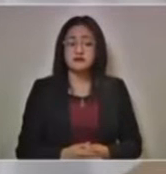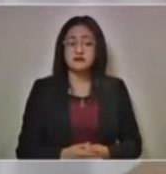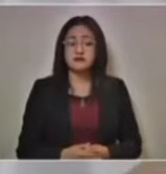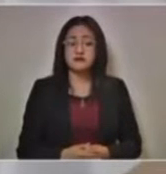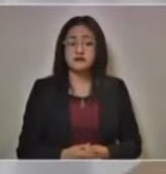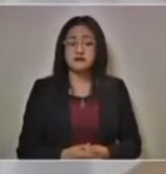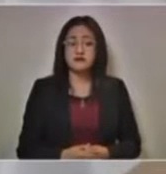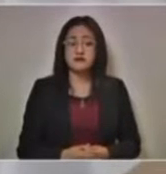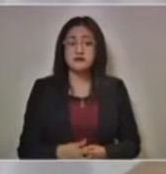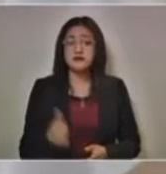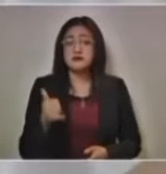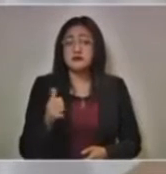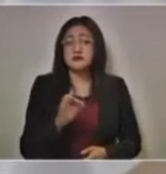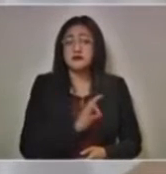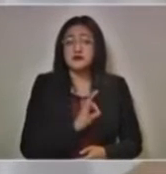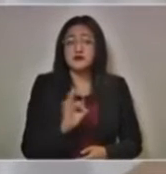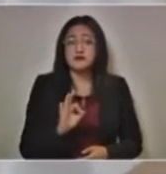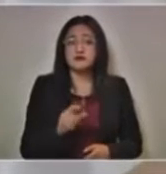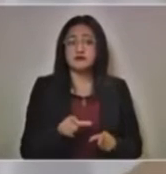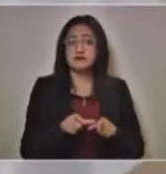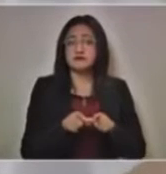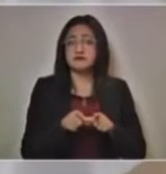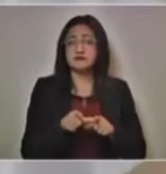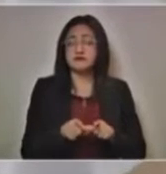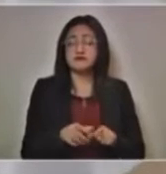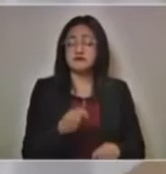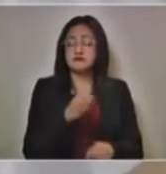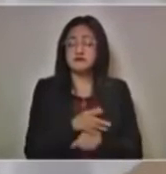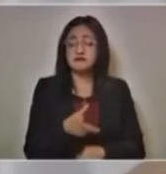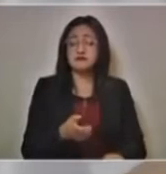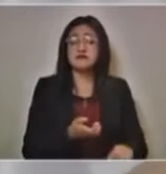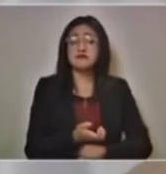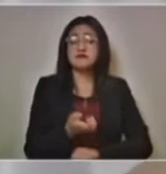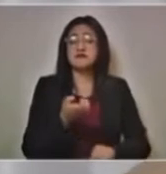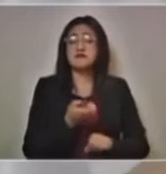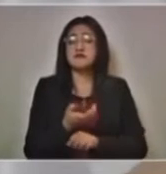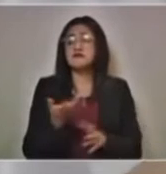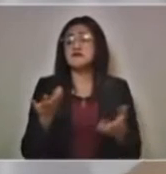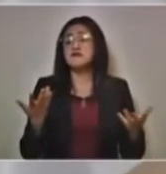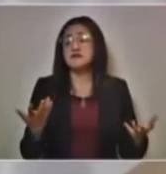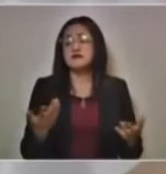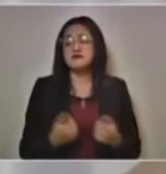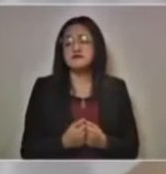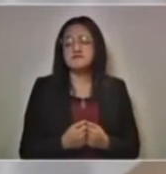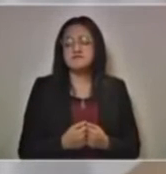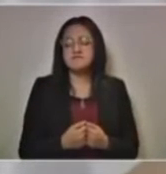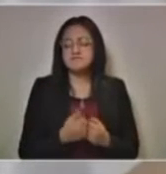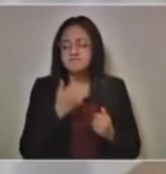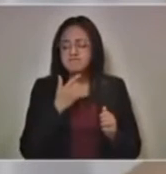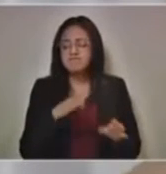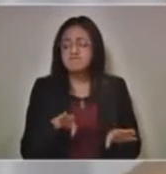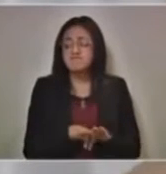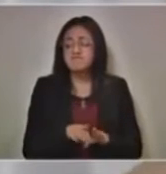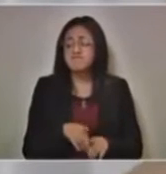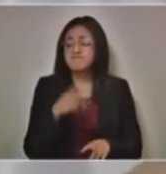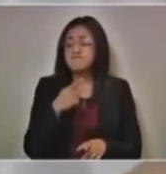y que pueda mantenerse el estado de confinamiento, la sana distancia